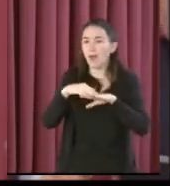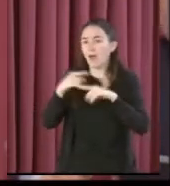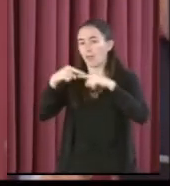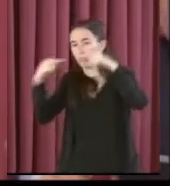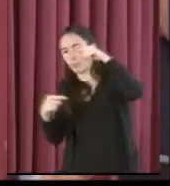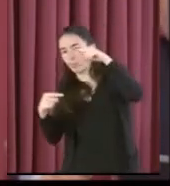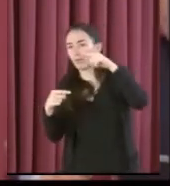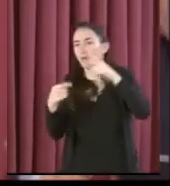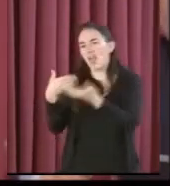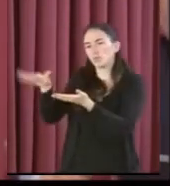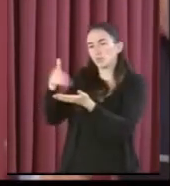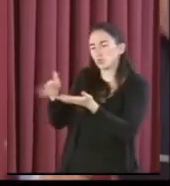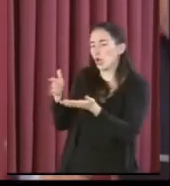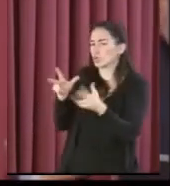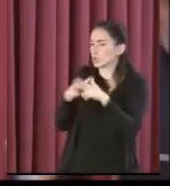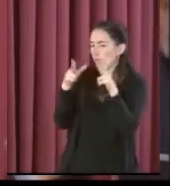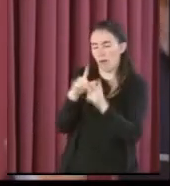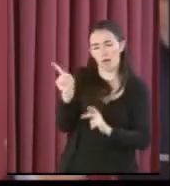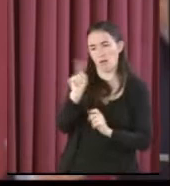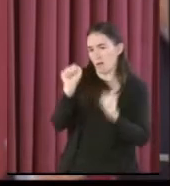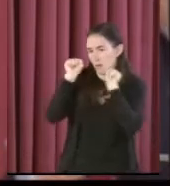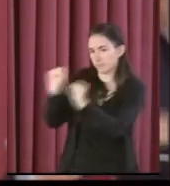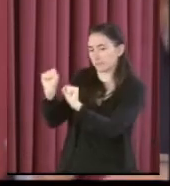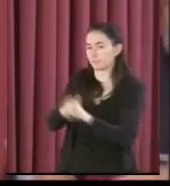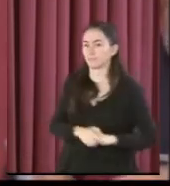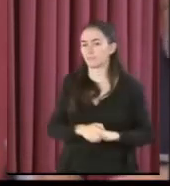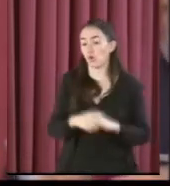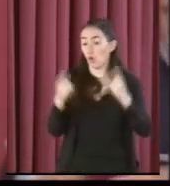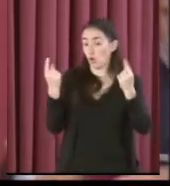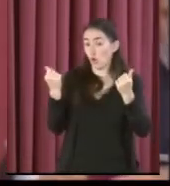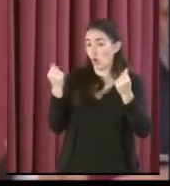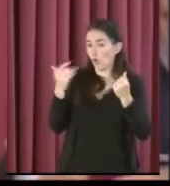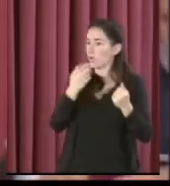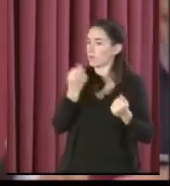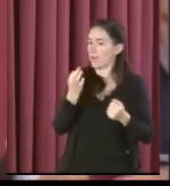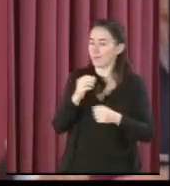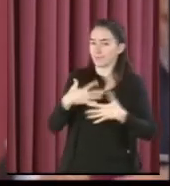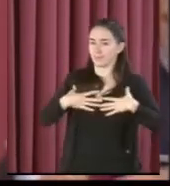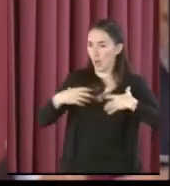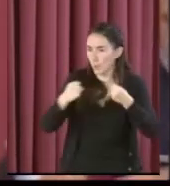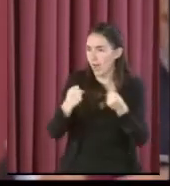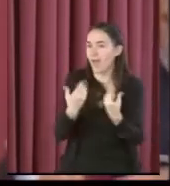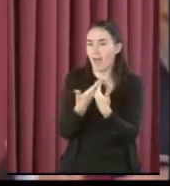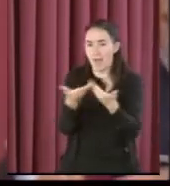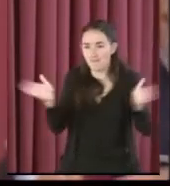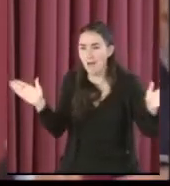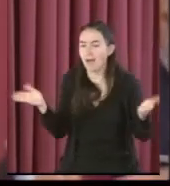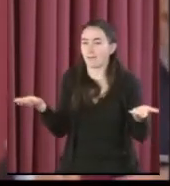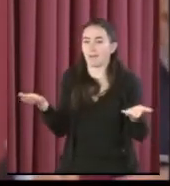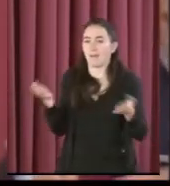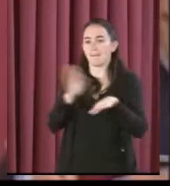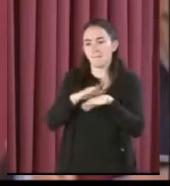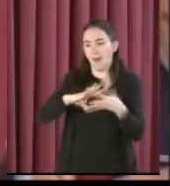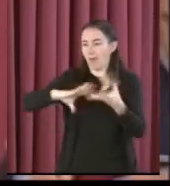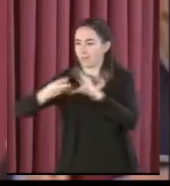y la exclusión. El reto de un Logroño amable y saludable, diseñado a la medida de las necesidades de los logroñeses,